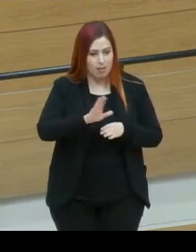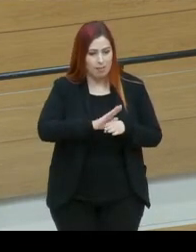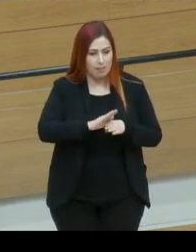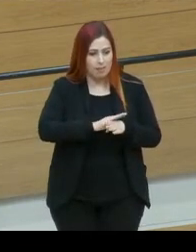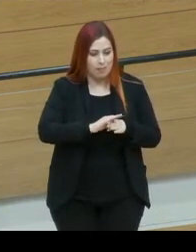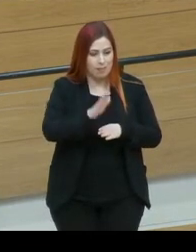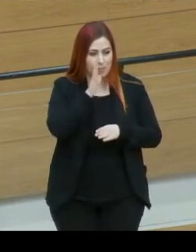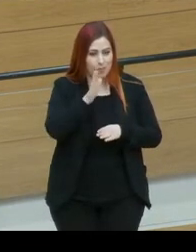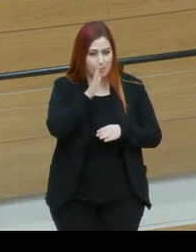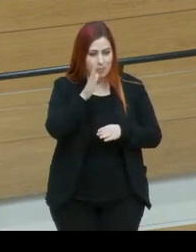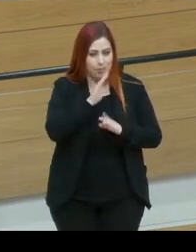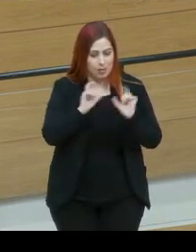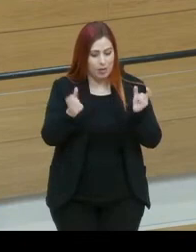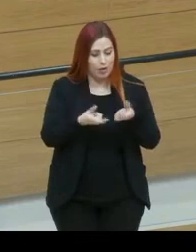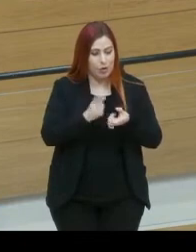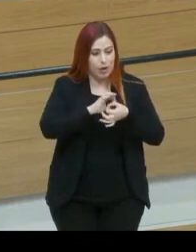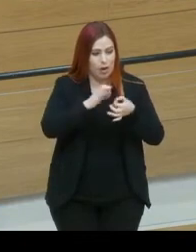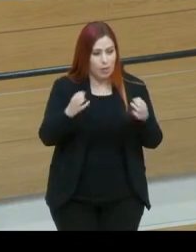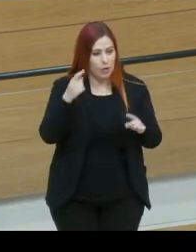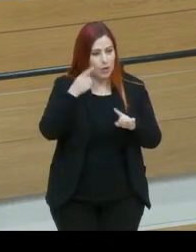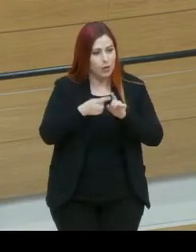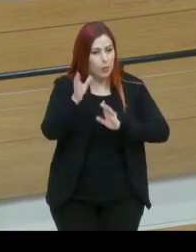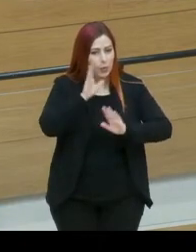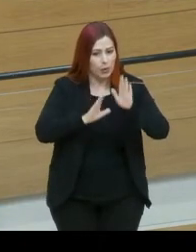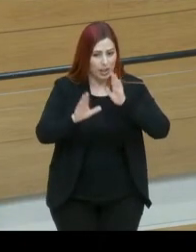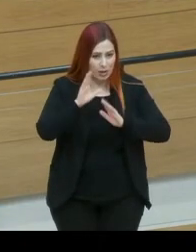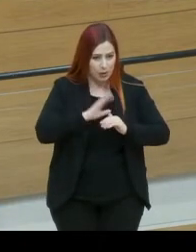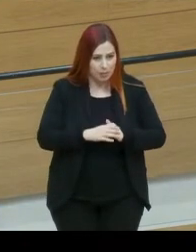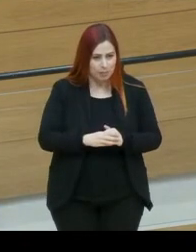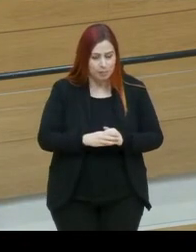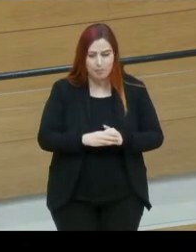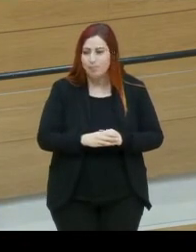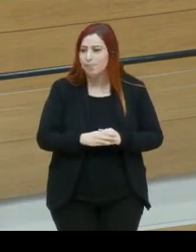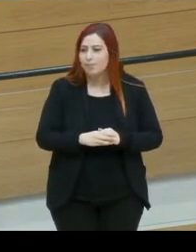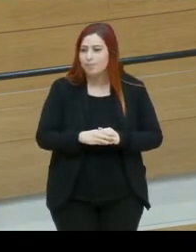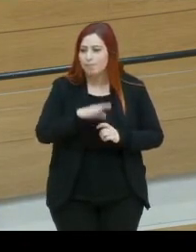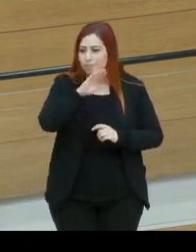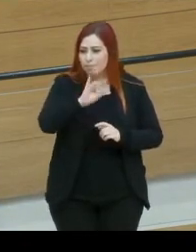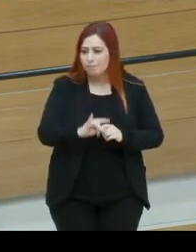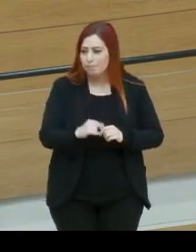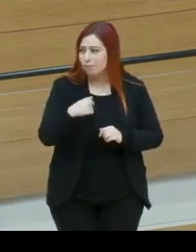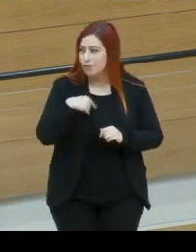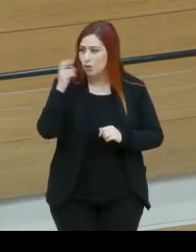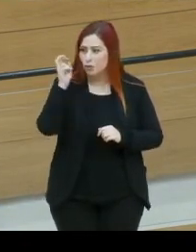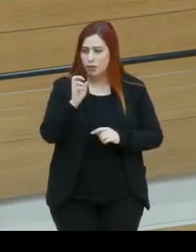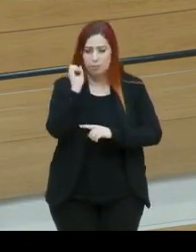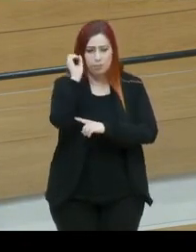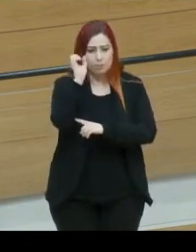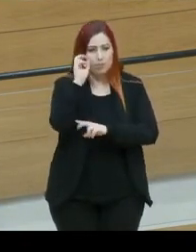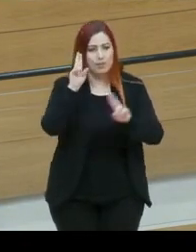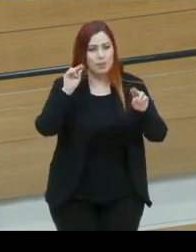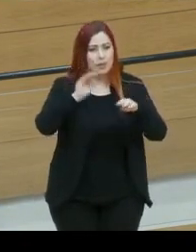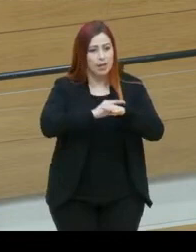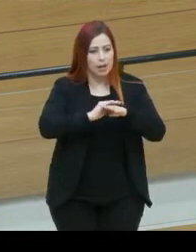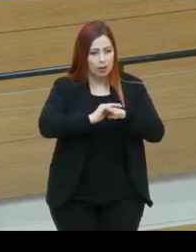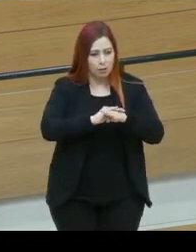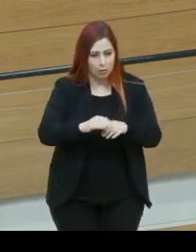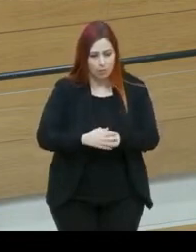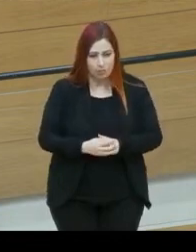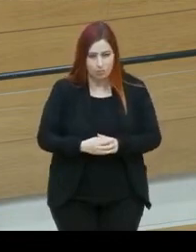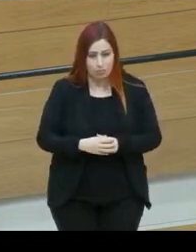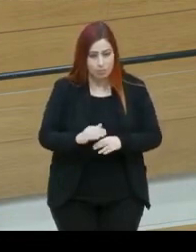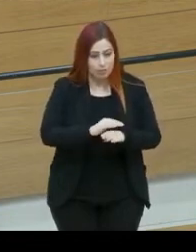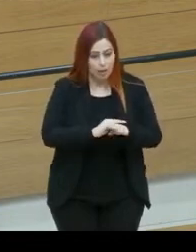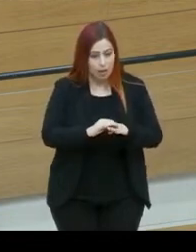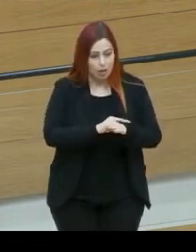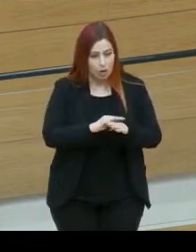y reuniros con vuestros amigos para hacer botellón. Pues sí, yo vengo aquí a hablaros hoy sobre el alcohol. El